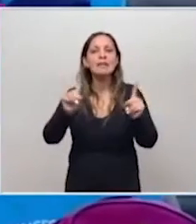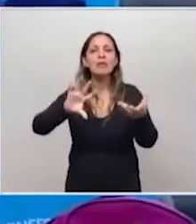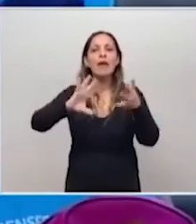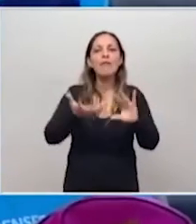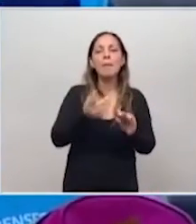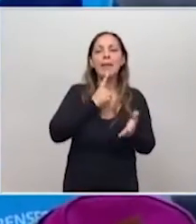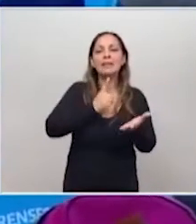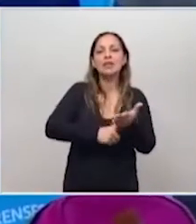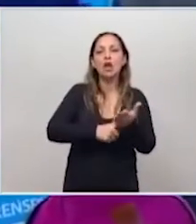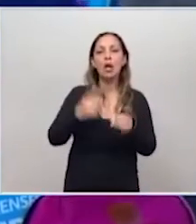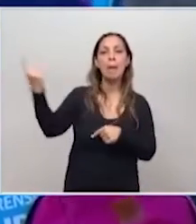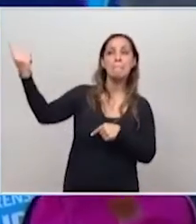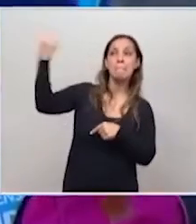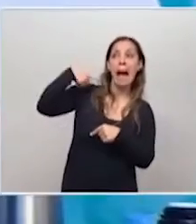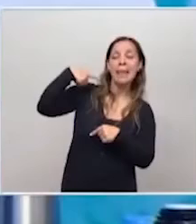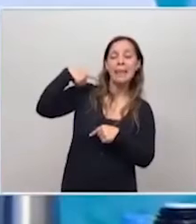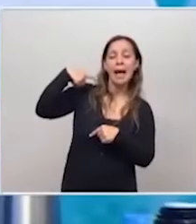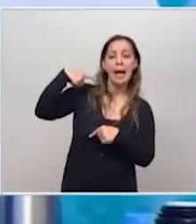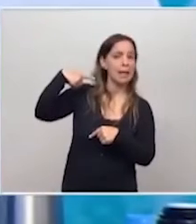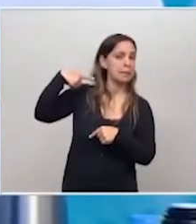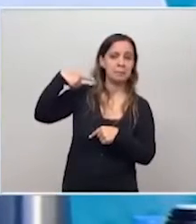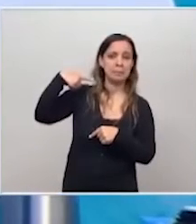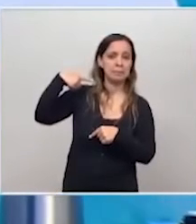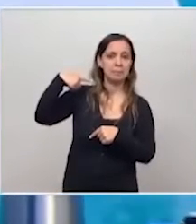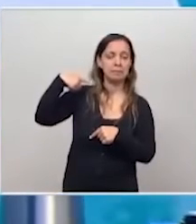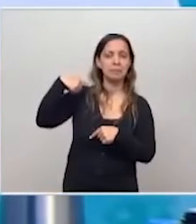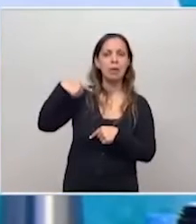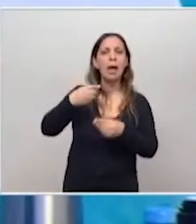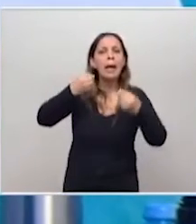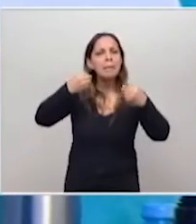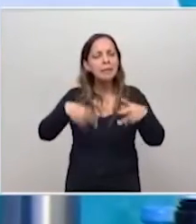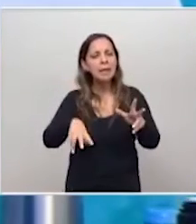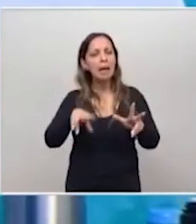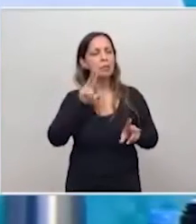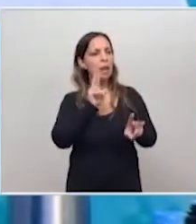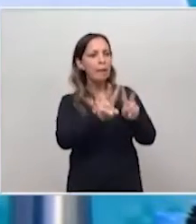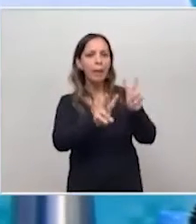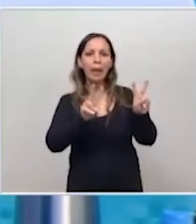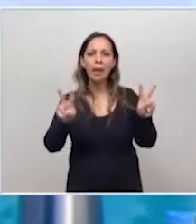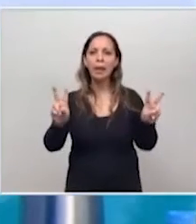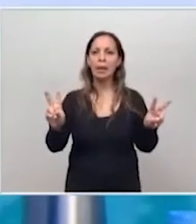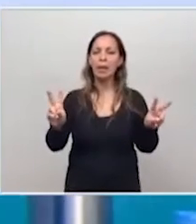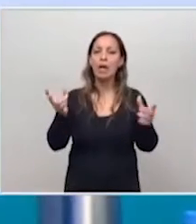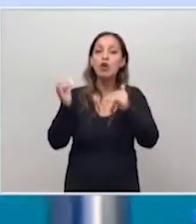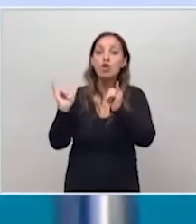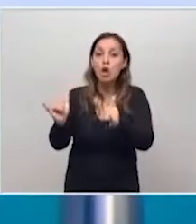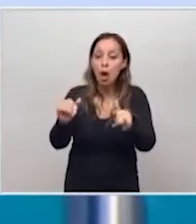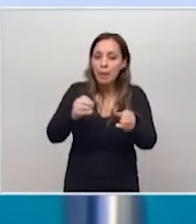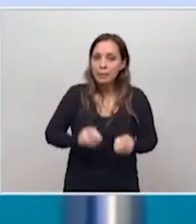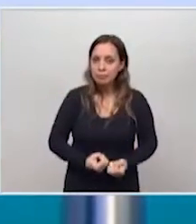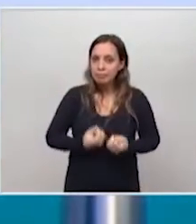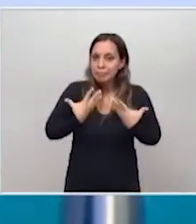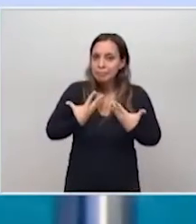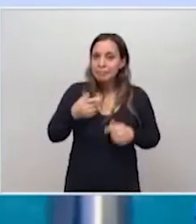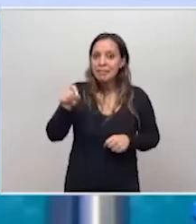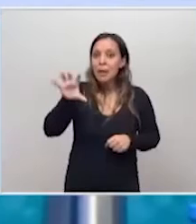que vino desde arriba, sino que lo que empezamos a recibir de muchísimos jóvenes de nuestra provincia